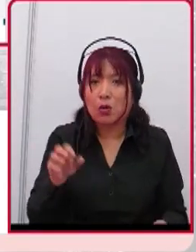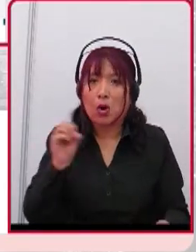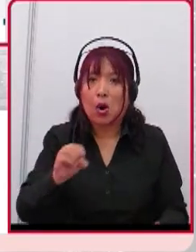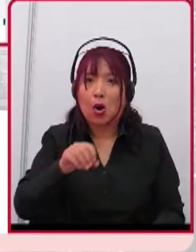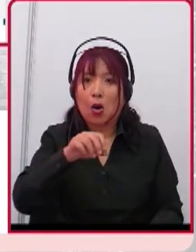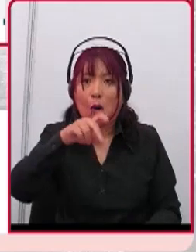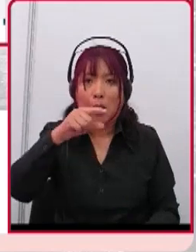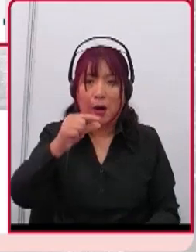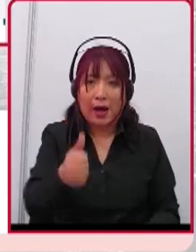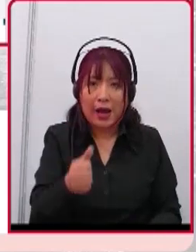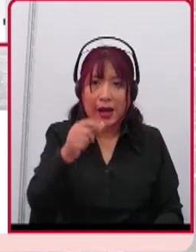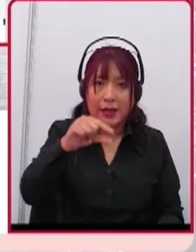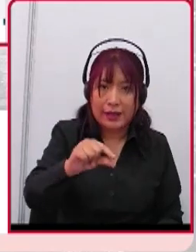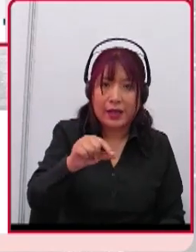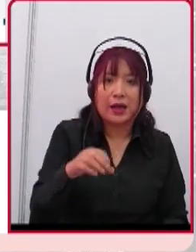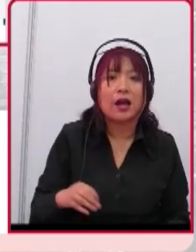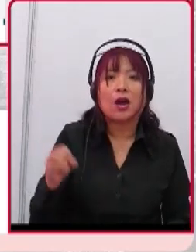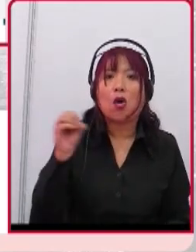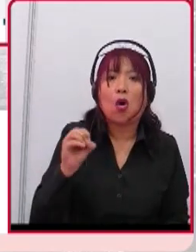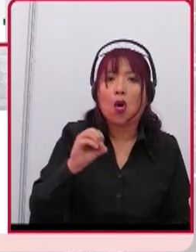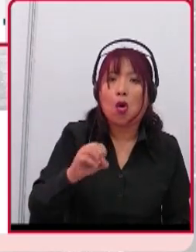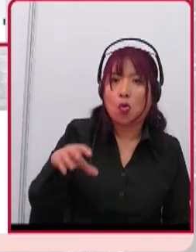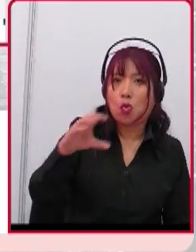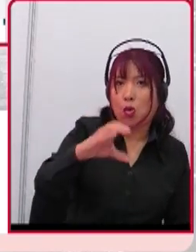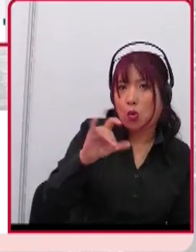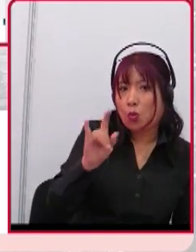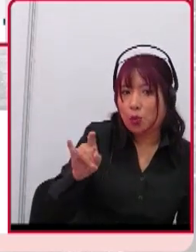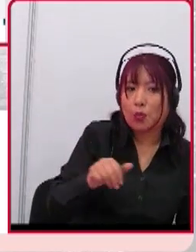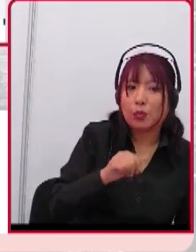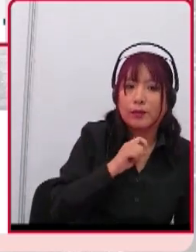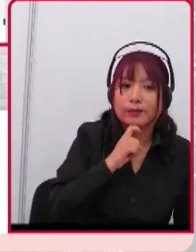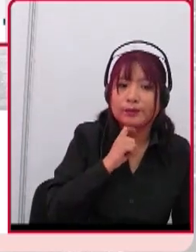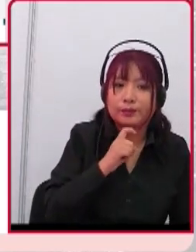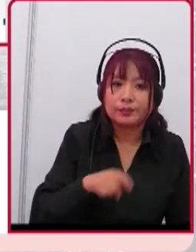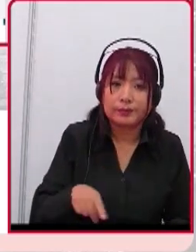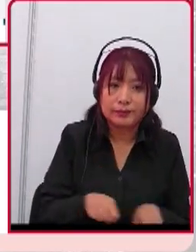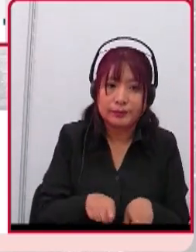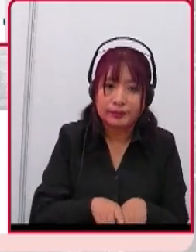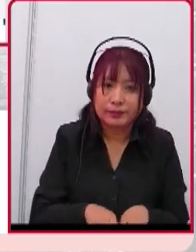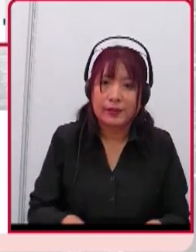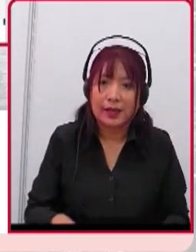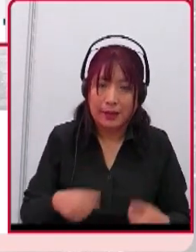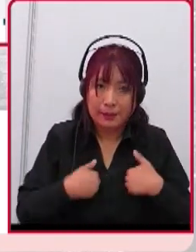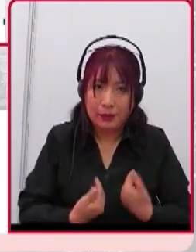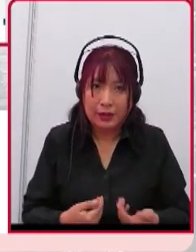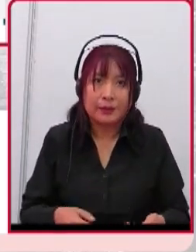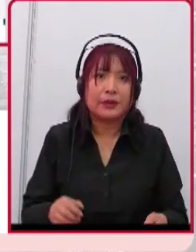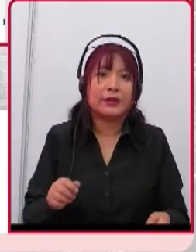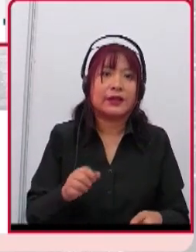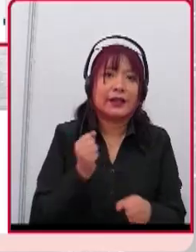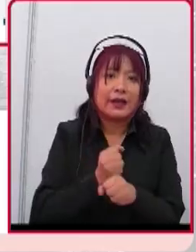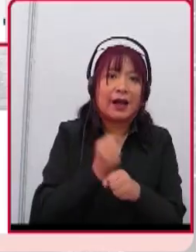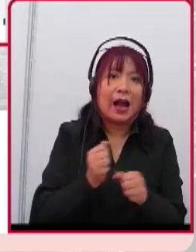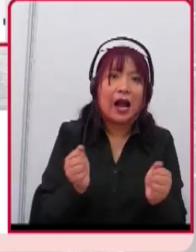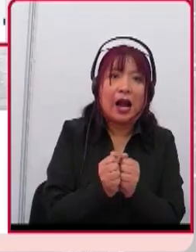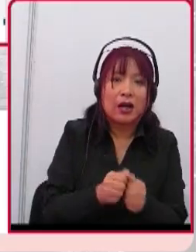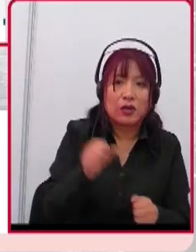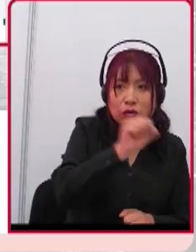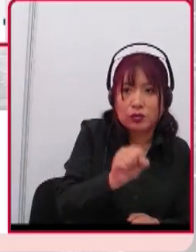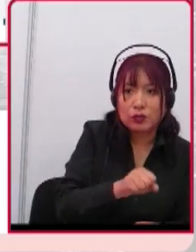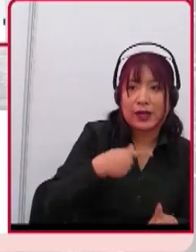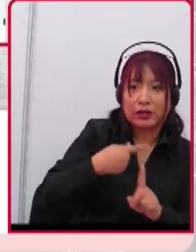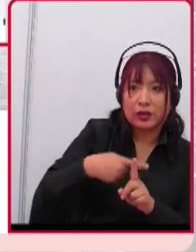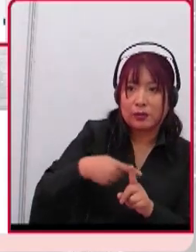cobre, o también que hemos sectorizado en muchos apartados minerales con sulfatos y óxidos, y también por último